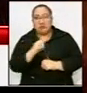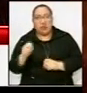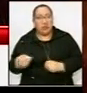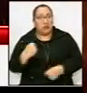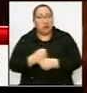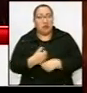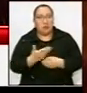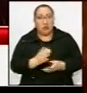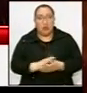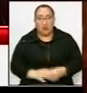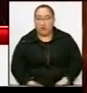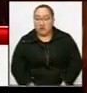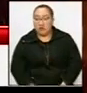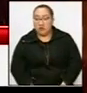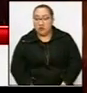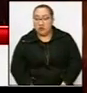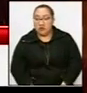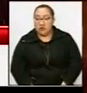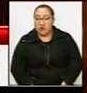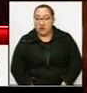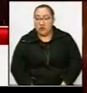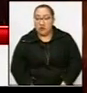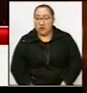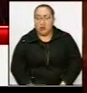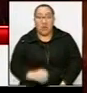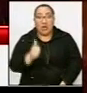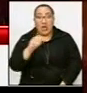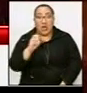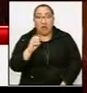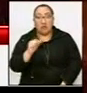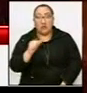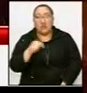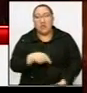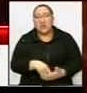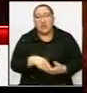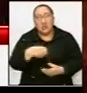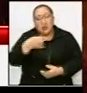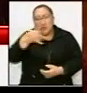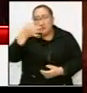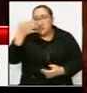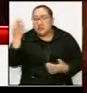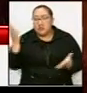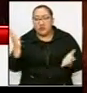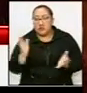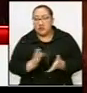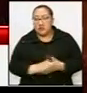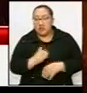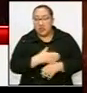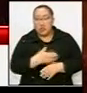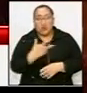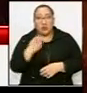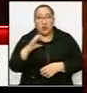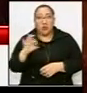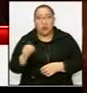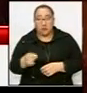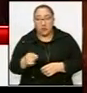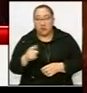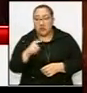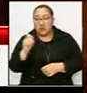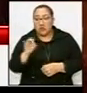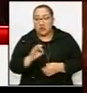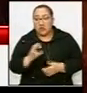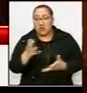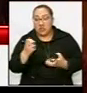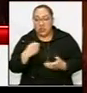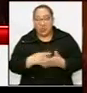ejecución. En el distrito de Acos, Alcomayo, bueno, esto es de renombrar, se había previsto 350.000, 100%,